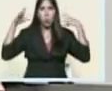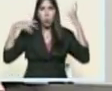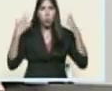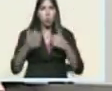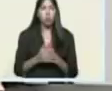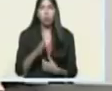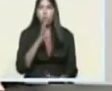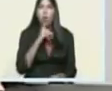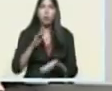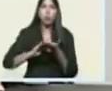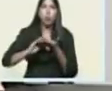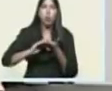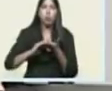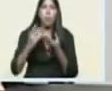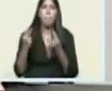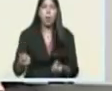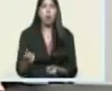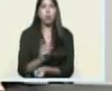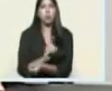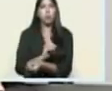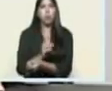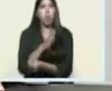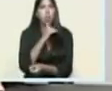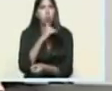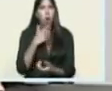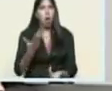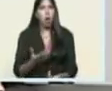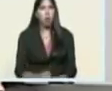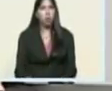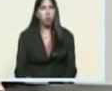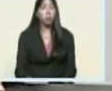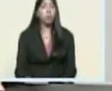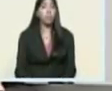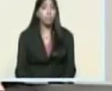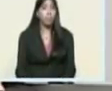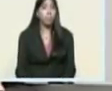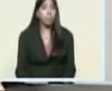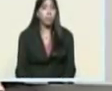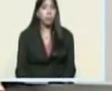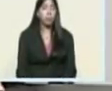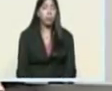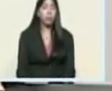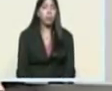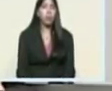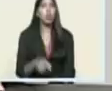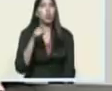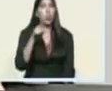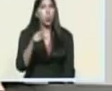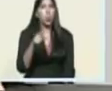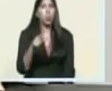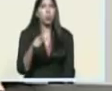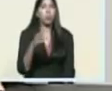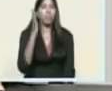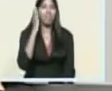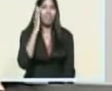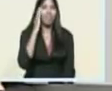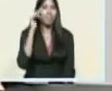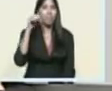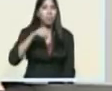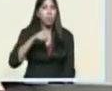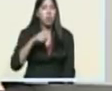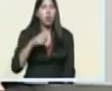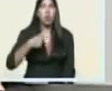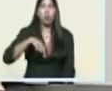porque no ve una solución inmediata al ataque especulativo, usted sepa que